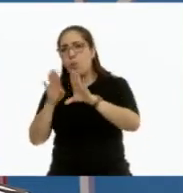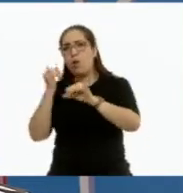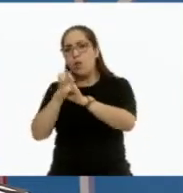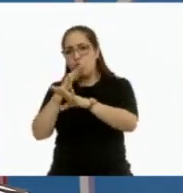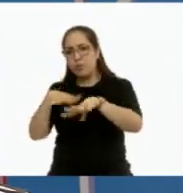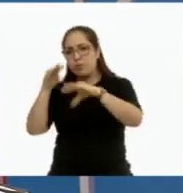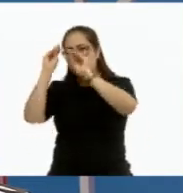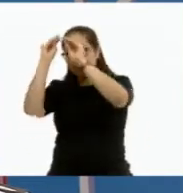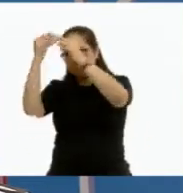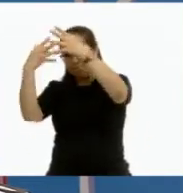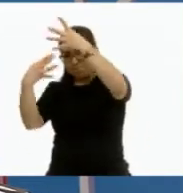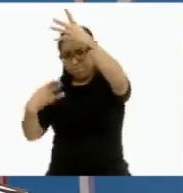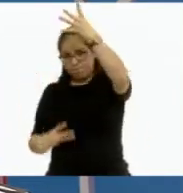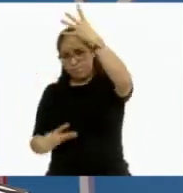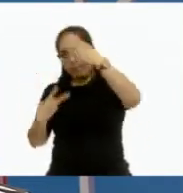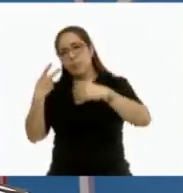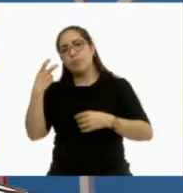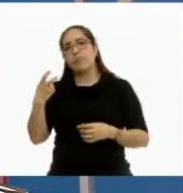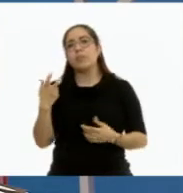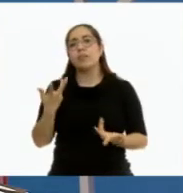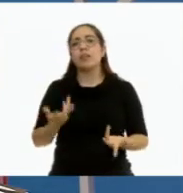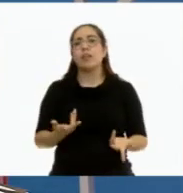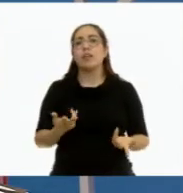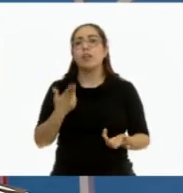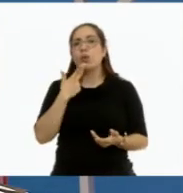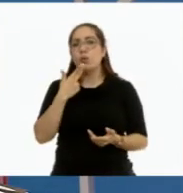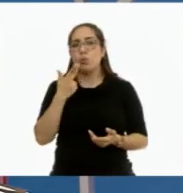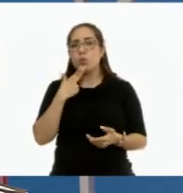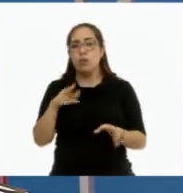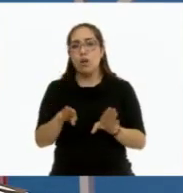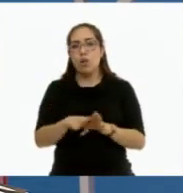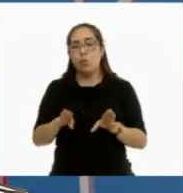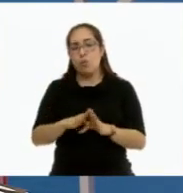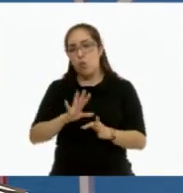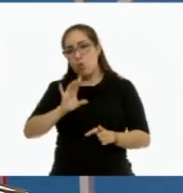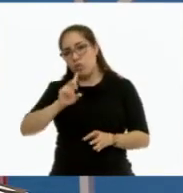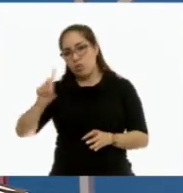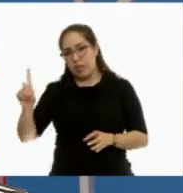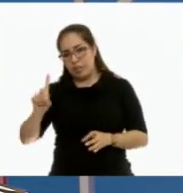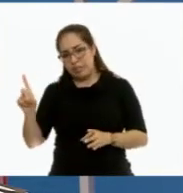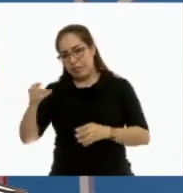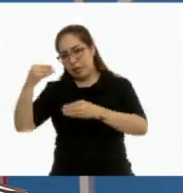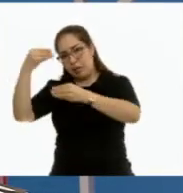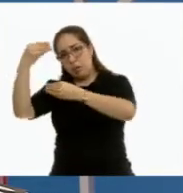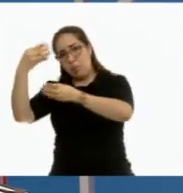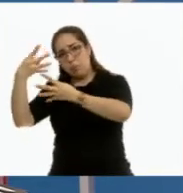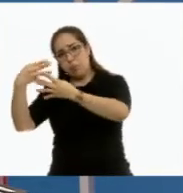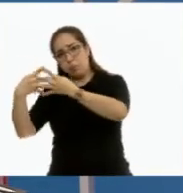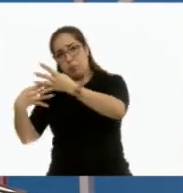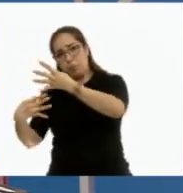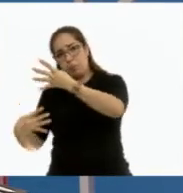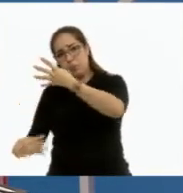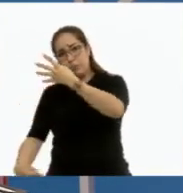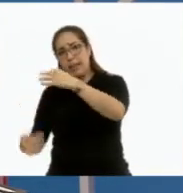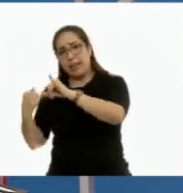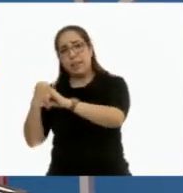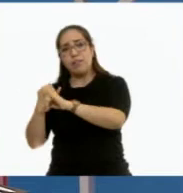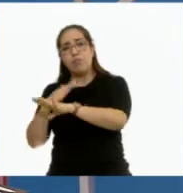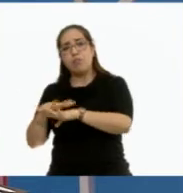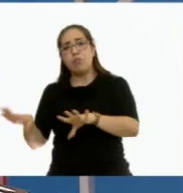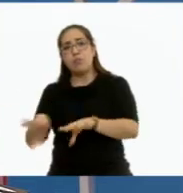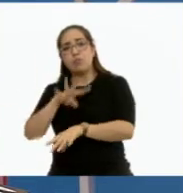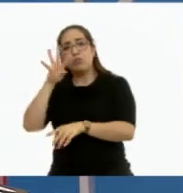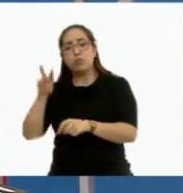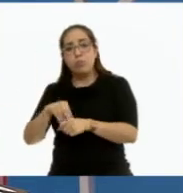parte superior, pero normalmente lo colocamos en la parte derecha y de ahí se van desprendiendo las llaves que contienen